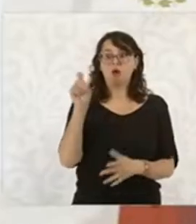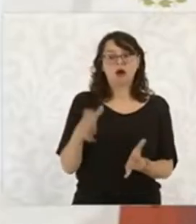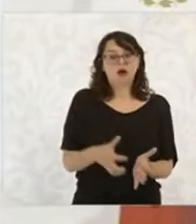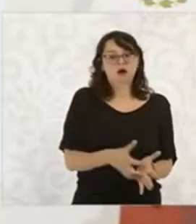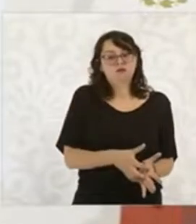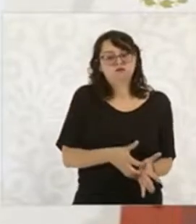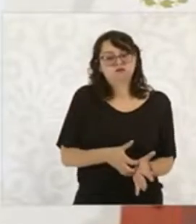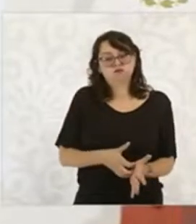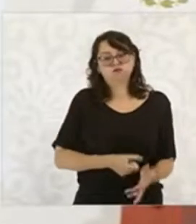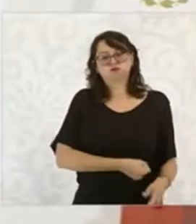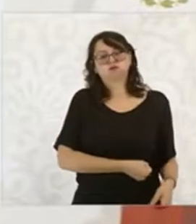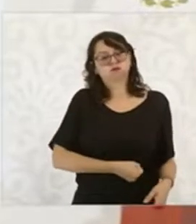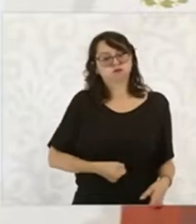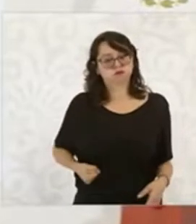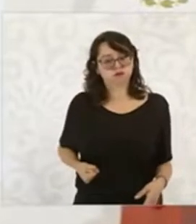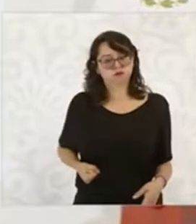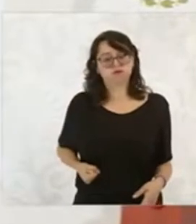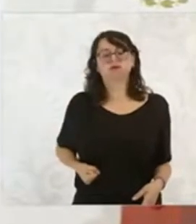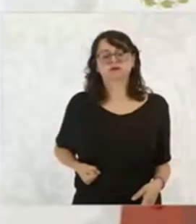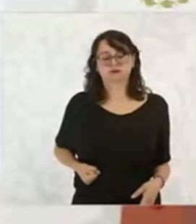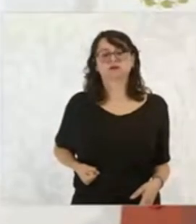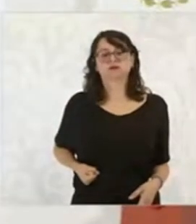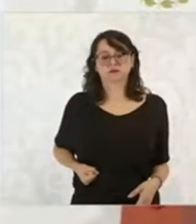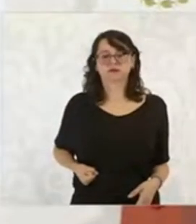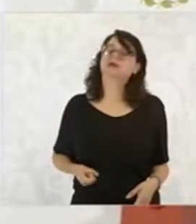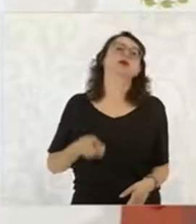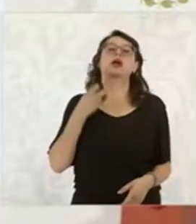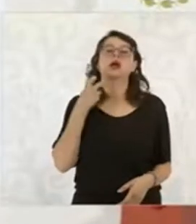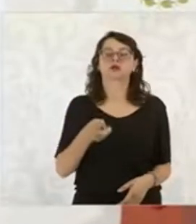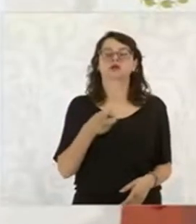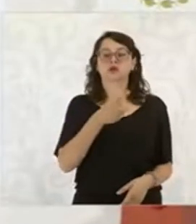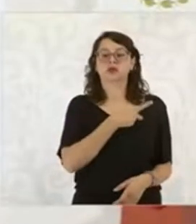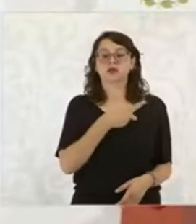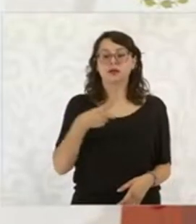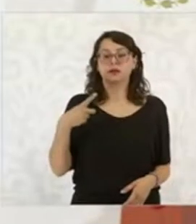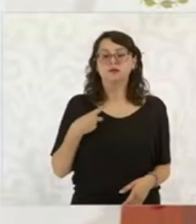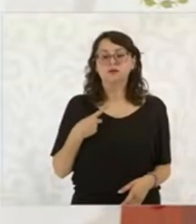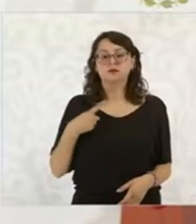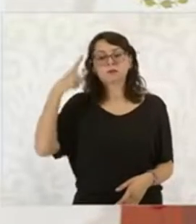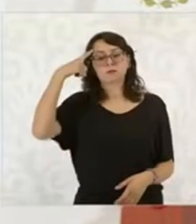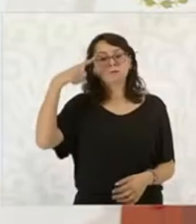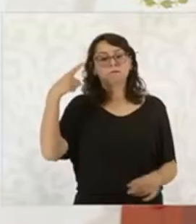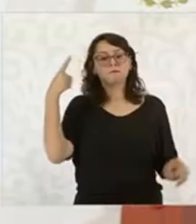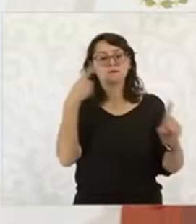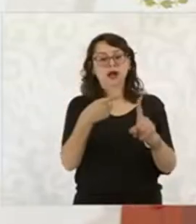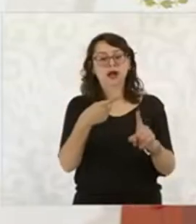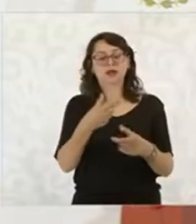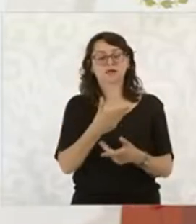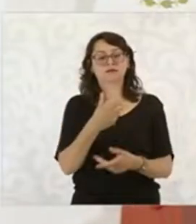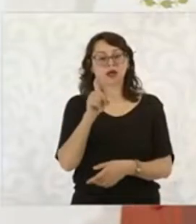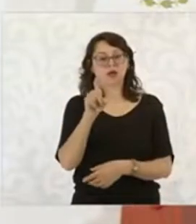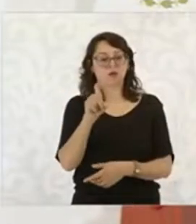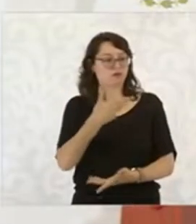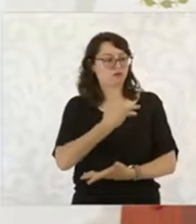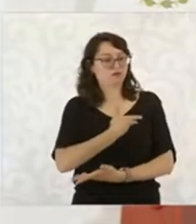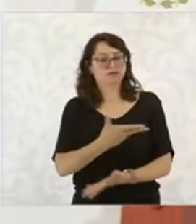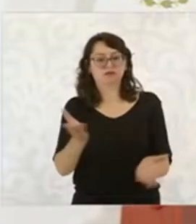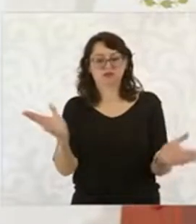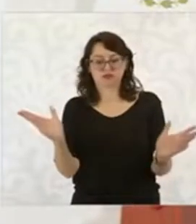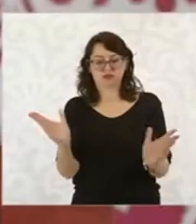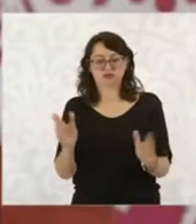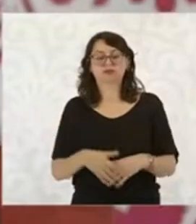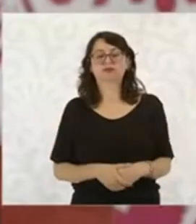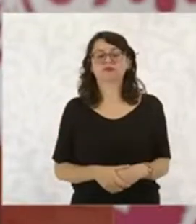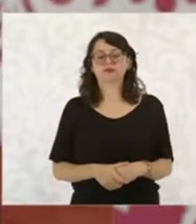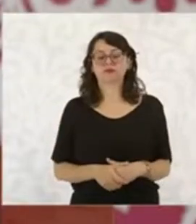un uso eficiente del agua, que es lo que presentamos la vez pasada, que es principalmente para riego, la tecnificación del riego. Bueno, hay